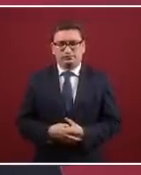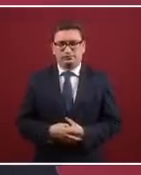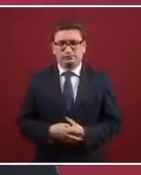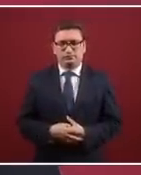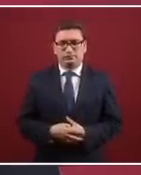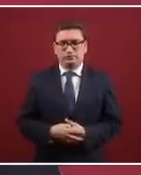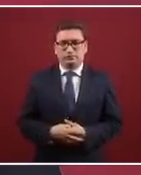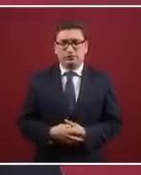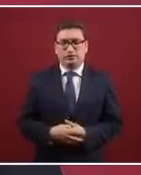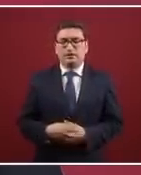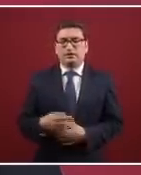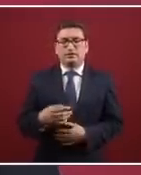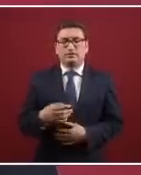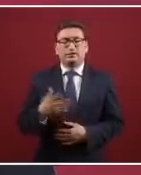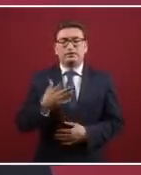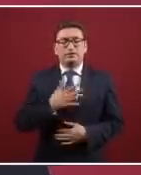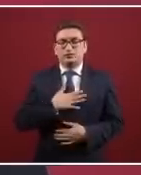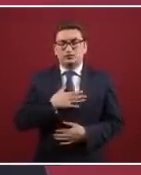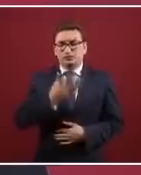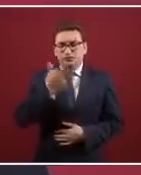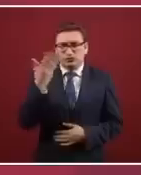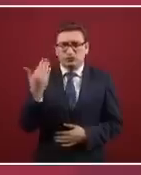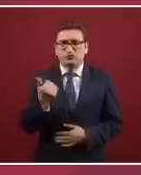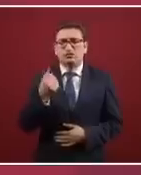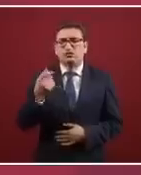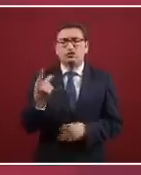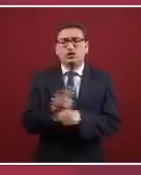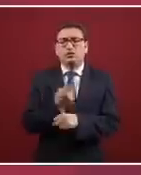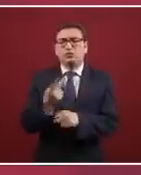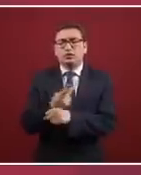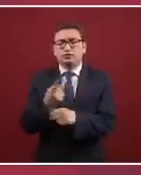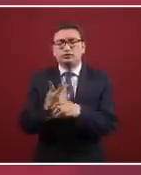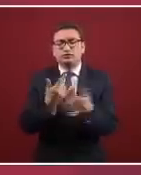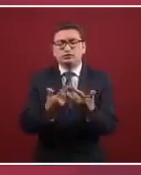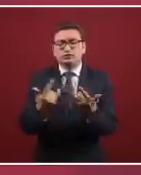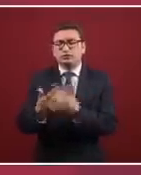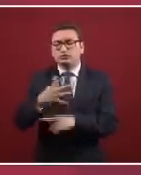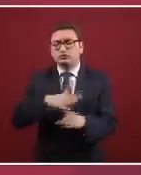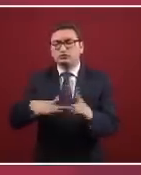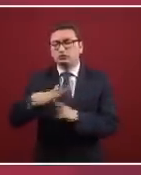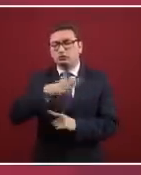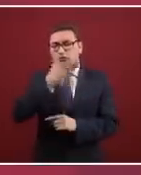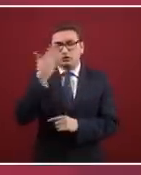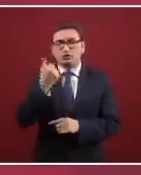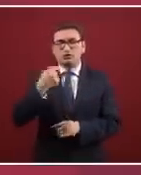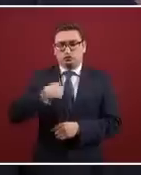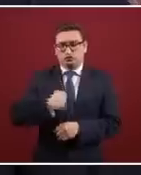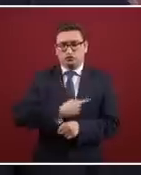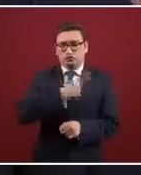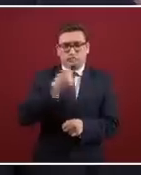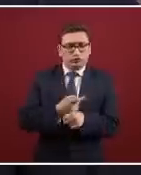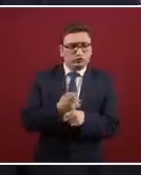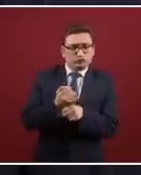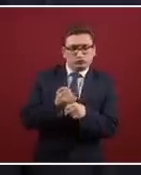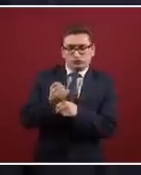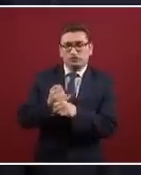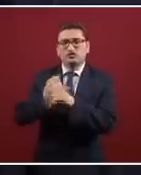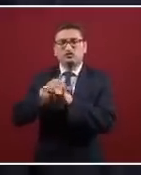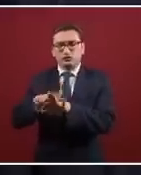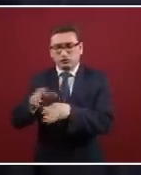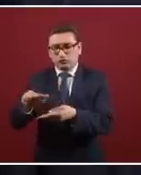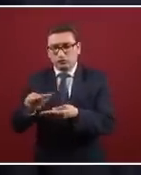Es que no sé qué está sucediendo. O sea, tengo que informarme primero